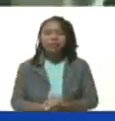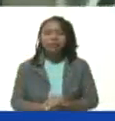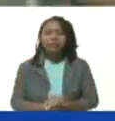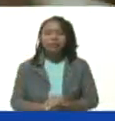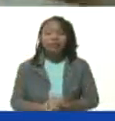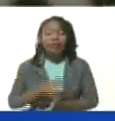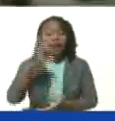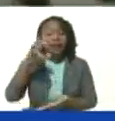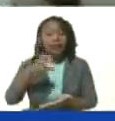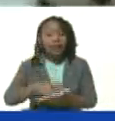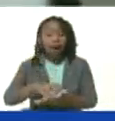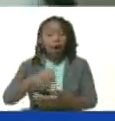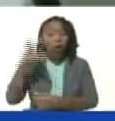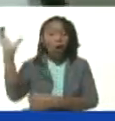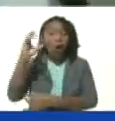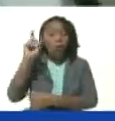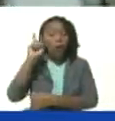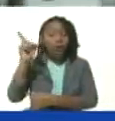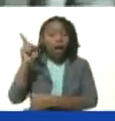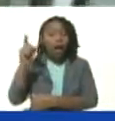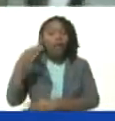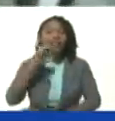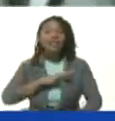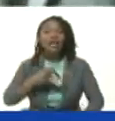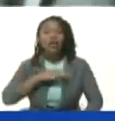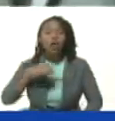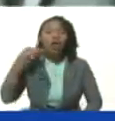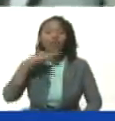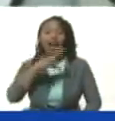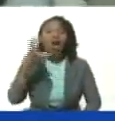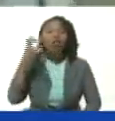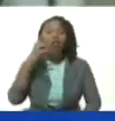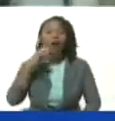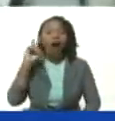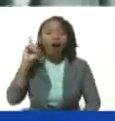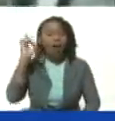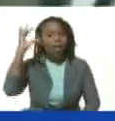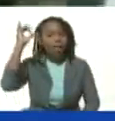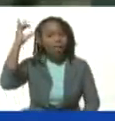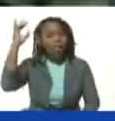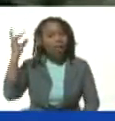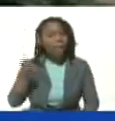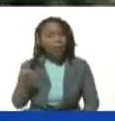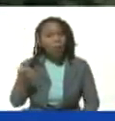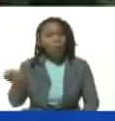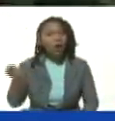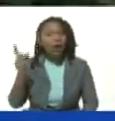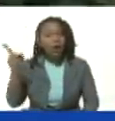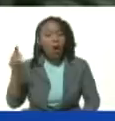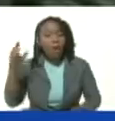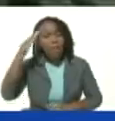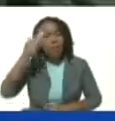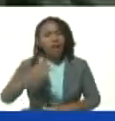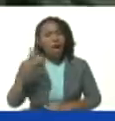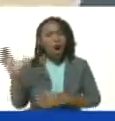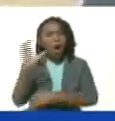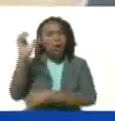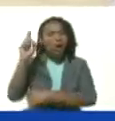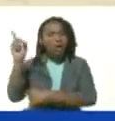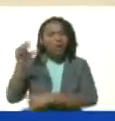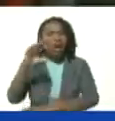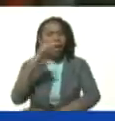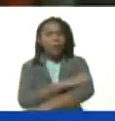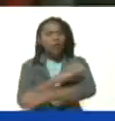El Estado colombiano, el señor Iván Duque, los paramilitares colombianos, la derecha